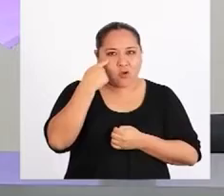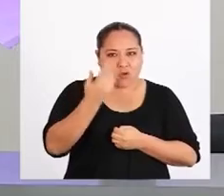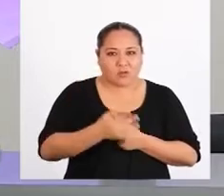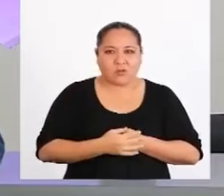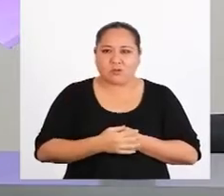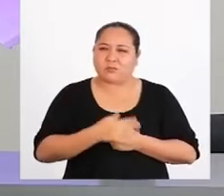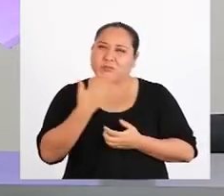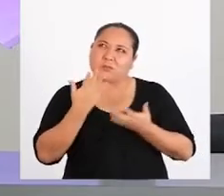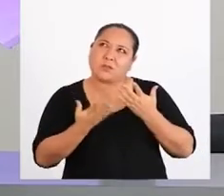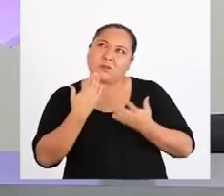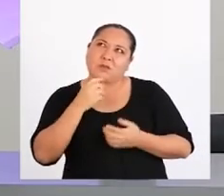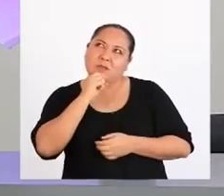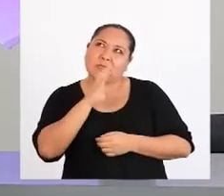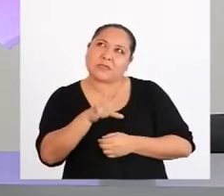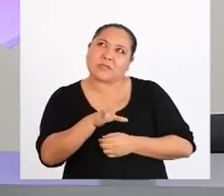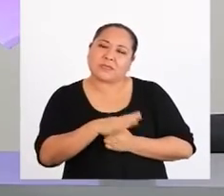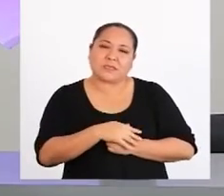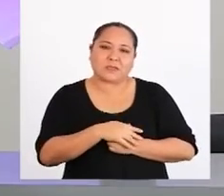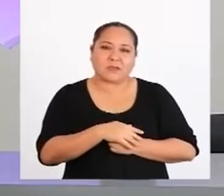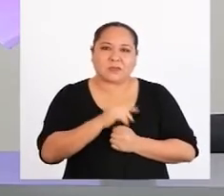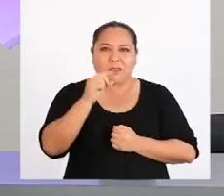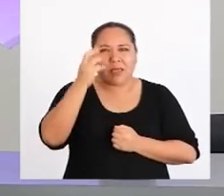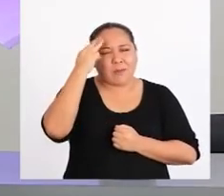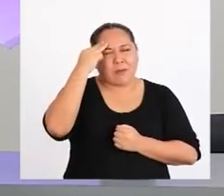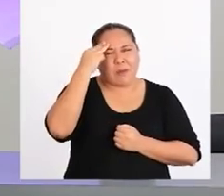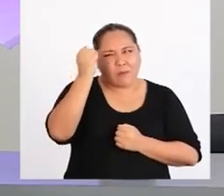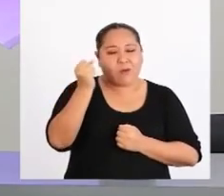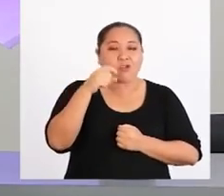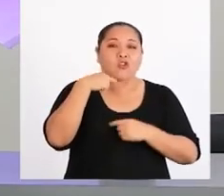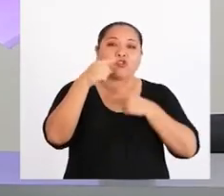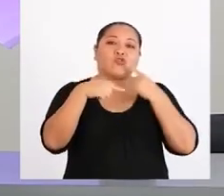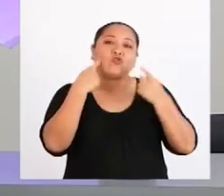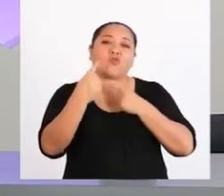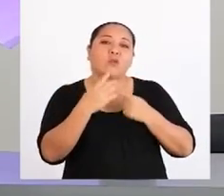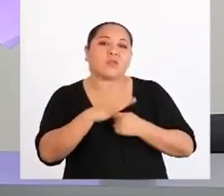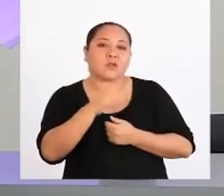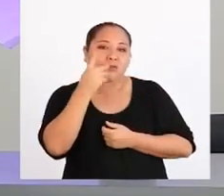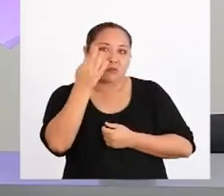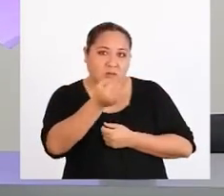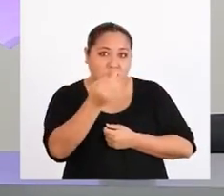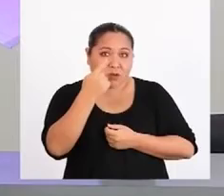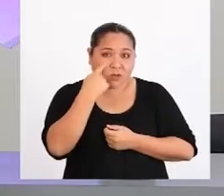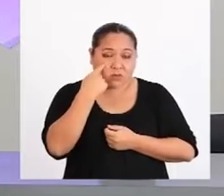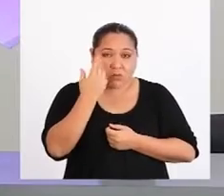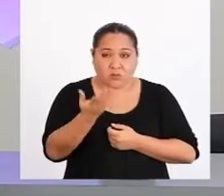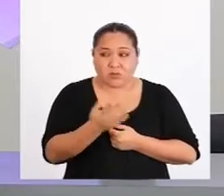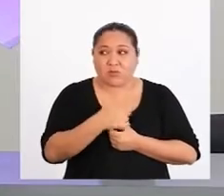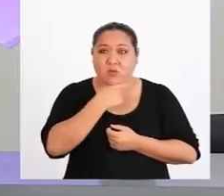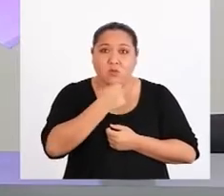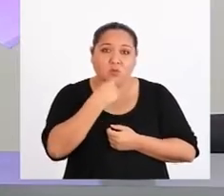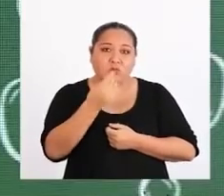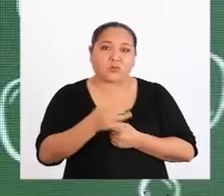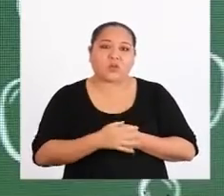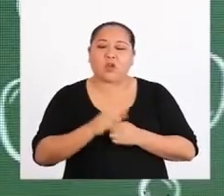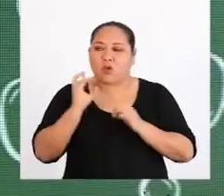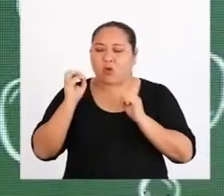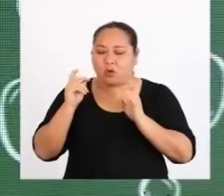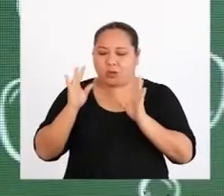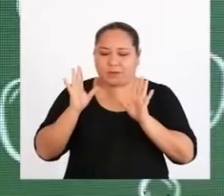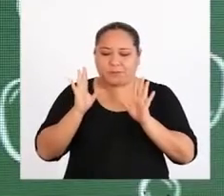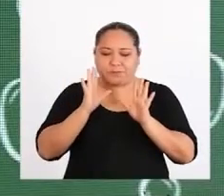conoces. ¿Qué tal si en vez de decir algo de memoria, nos cuentas sobre algo que de verdad te importa y te gusta?